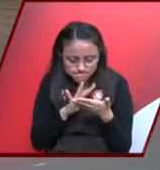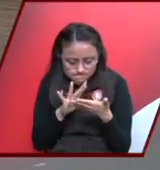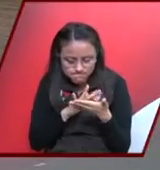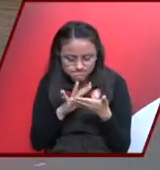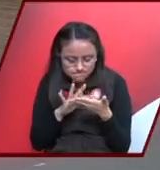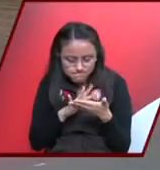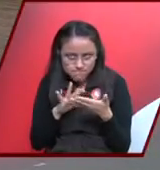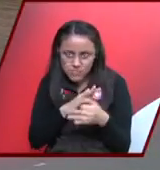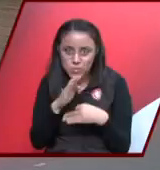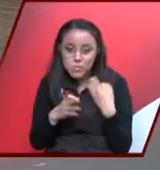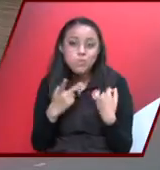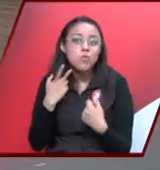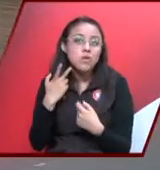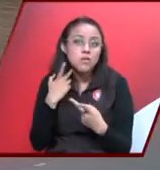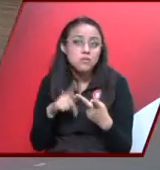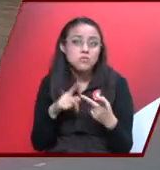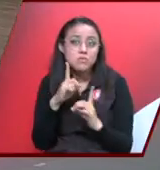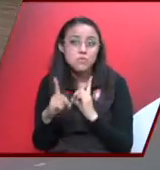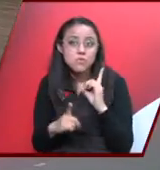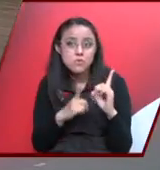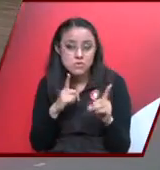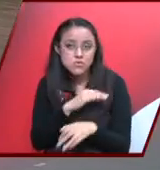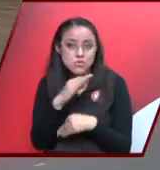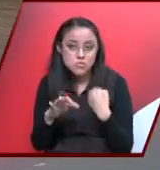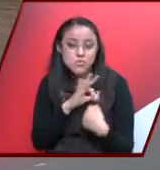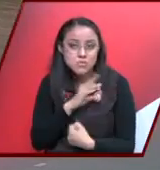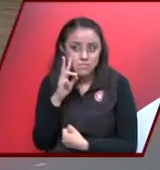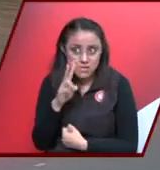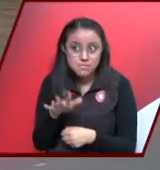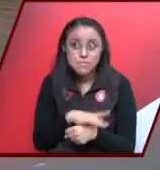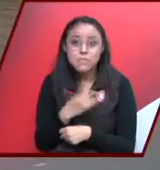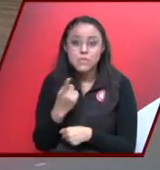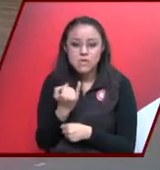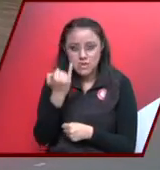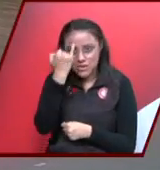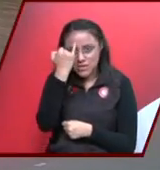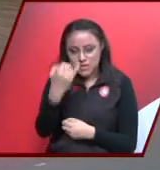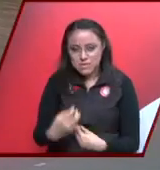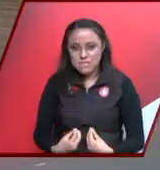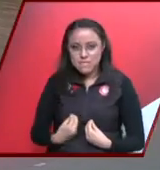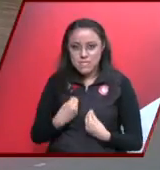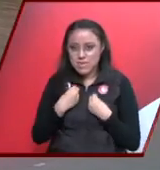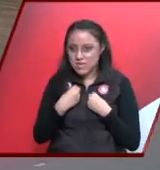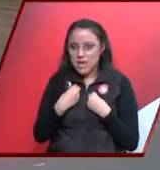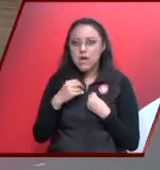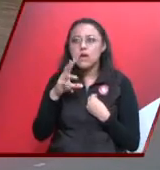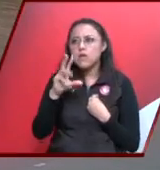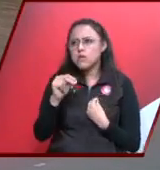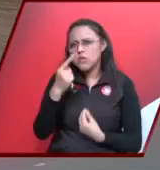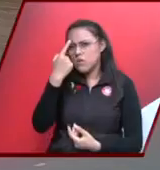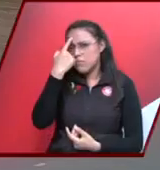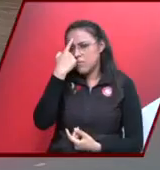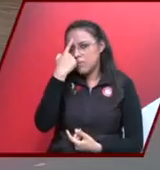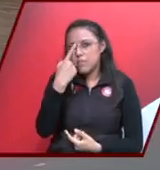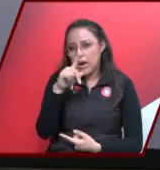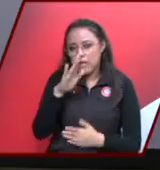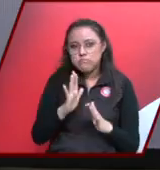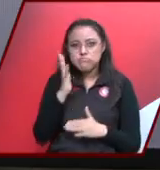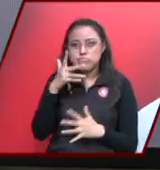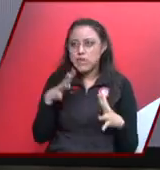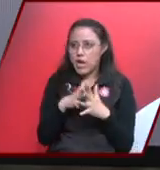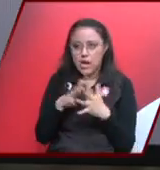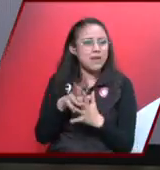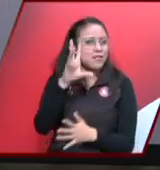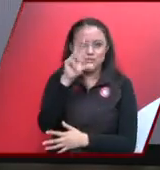todos los políticos, los deportistas, porque es una estrategia de vida, no para, ¿no?, para lanzarnos a la guerra,